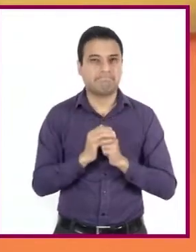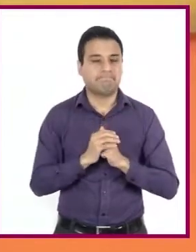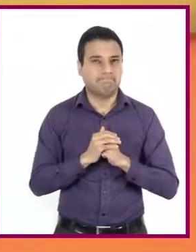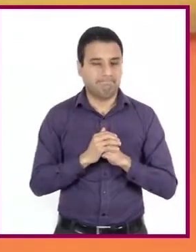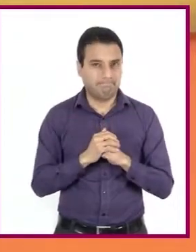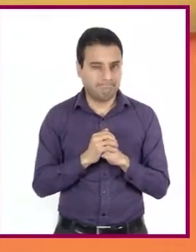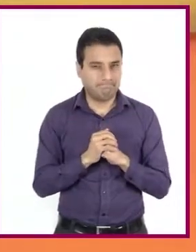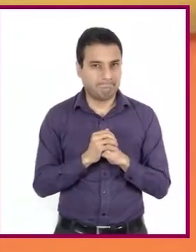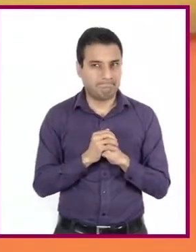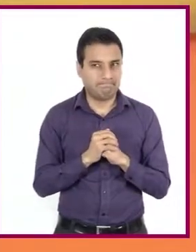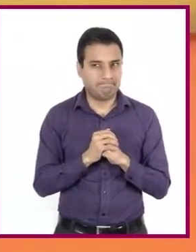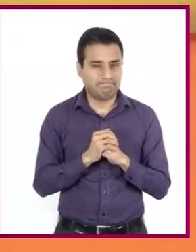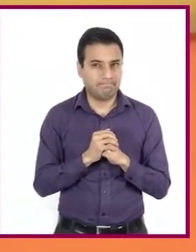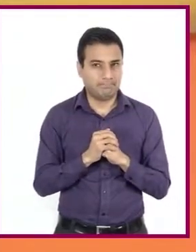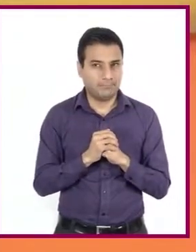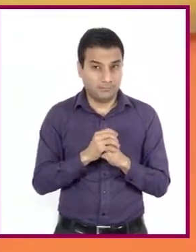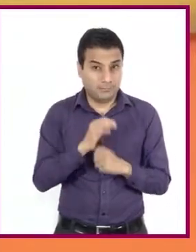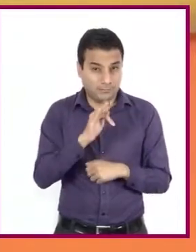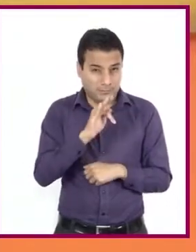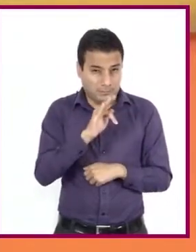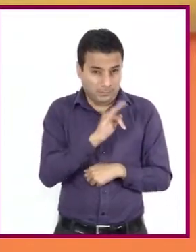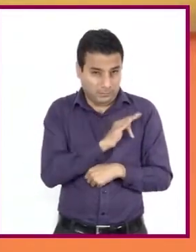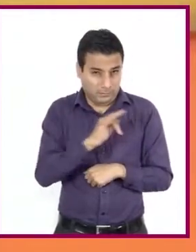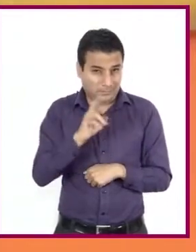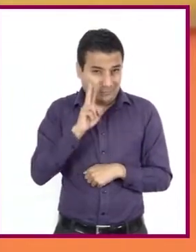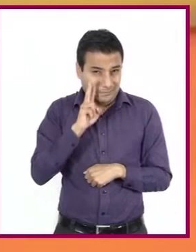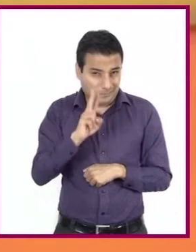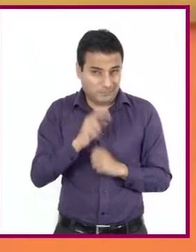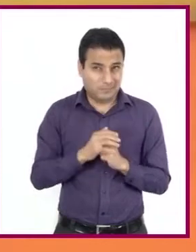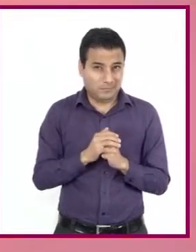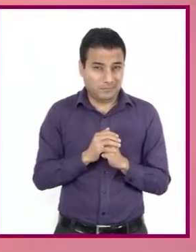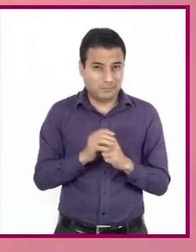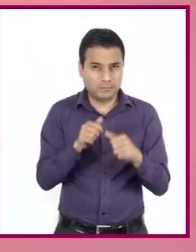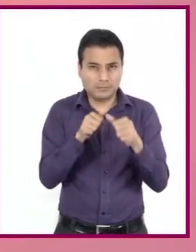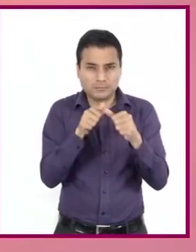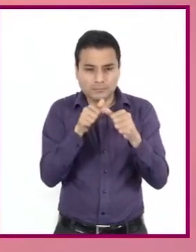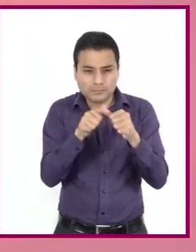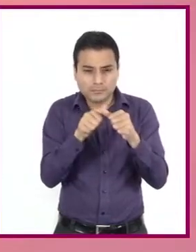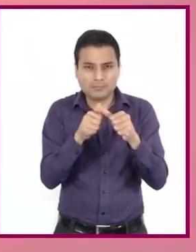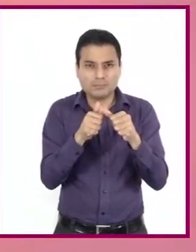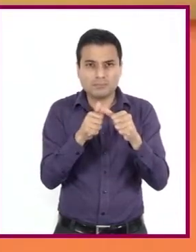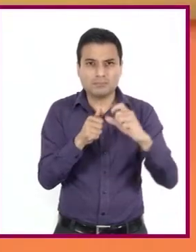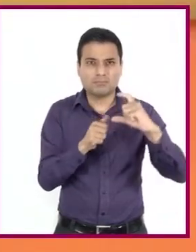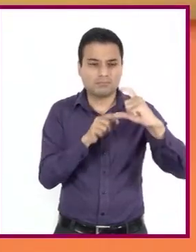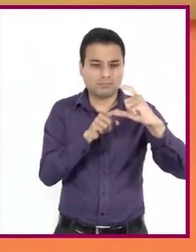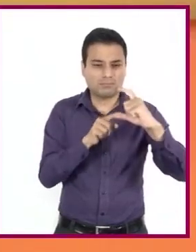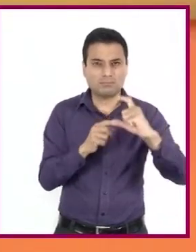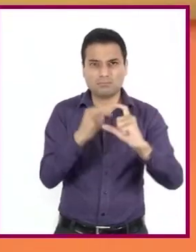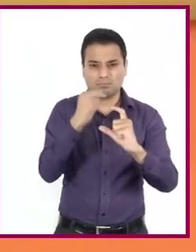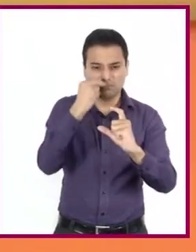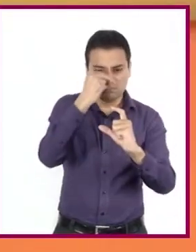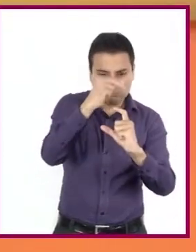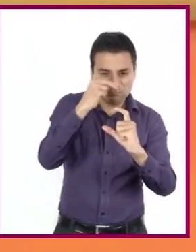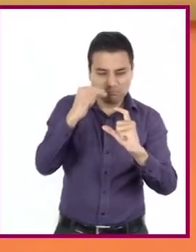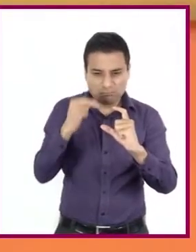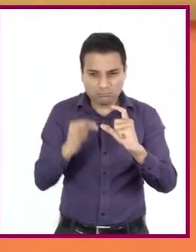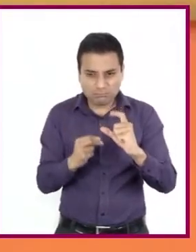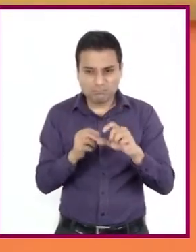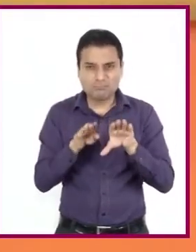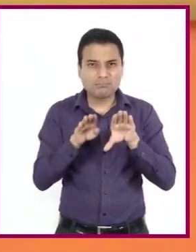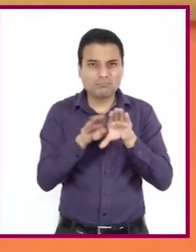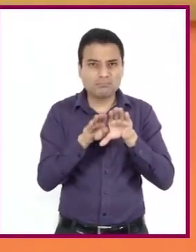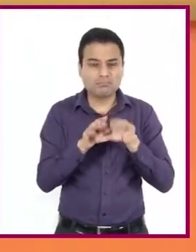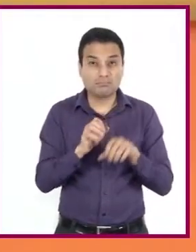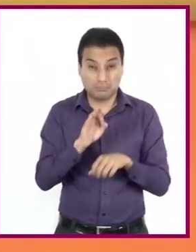Pero, ¿podríamos ver cuál es la estructura o partes de una letra o algunos tipos de familias tipográficas para que las y